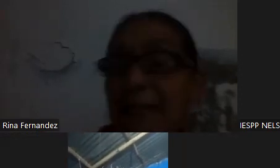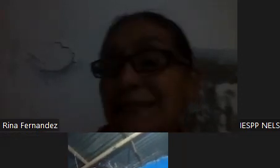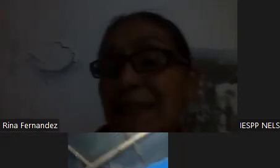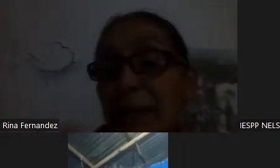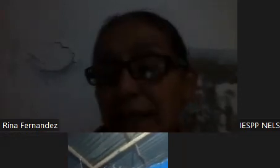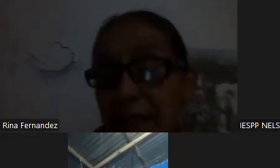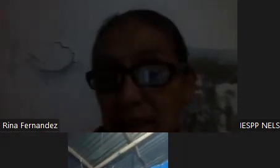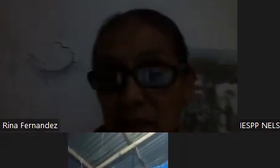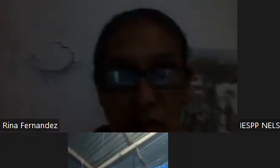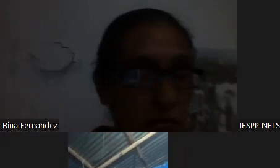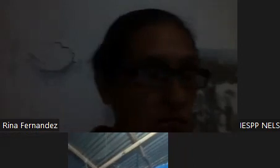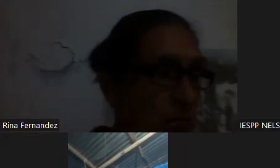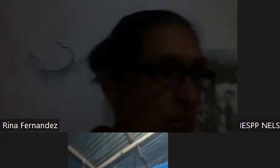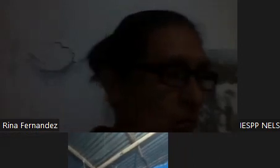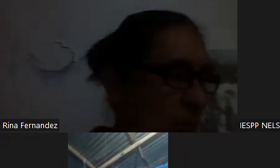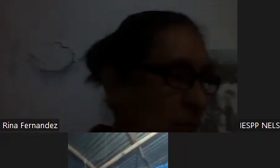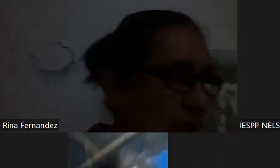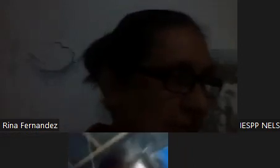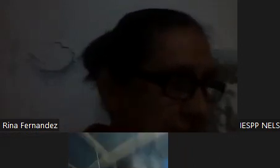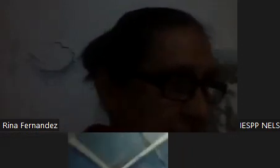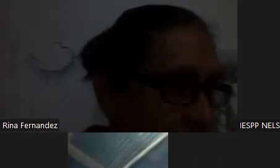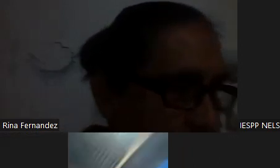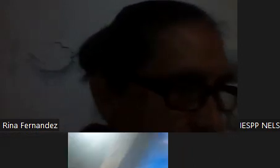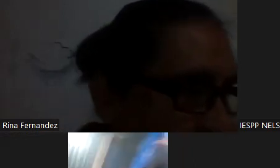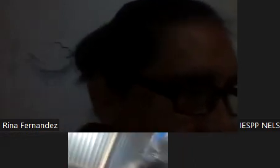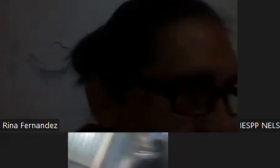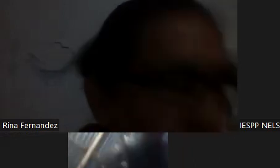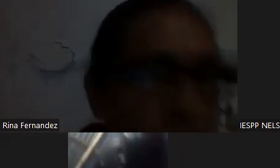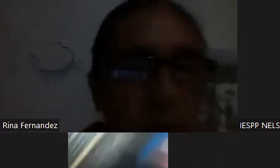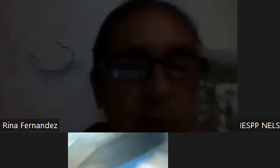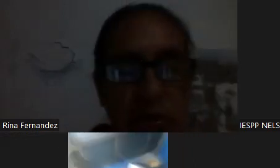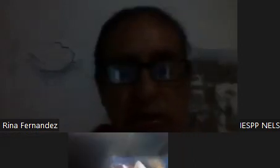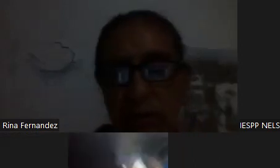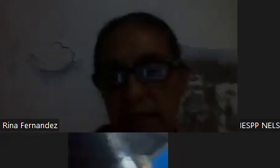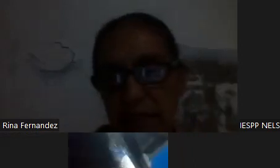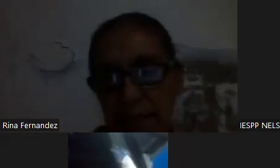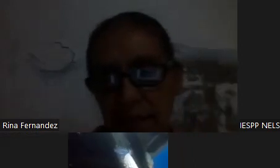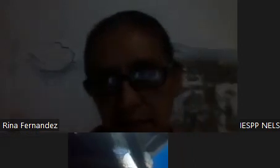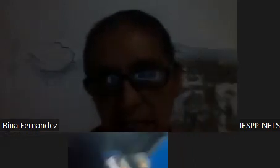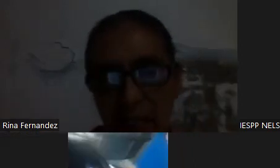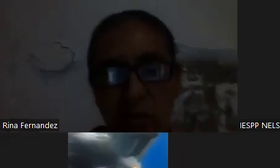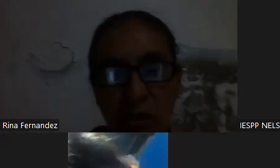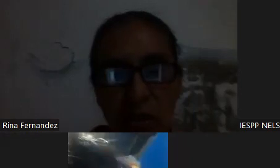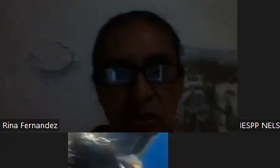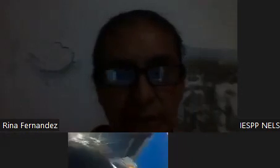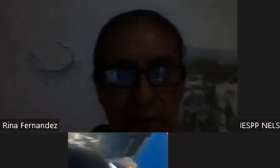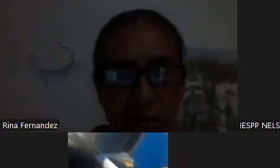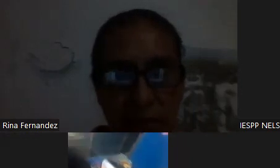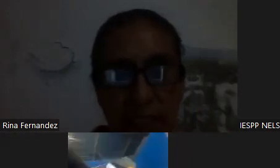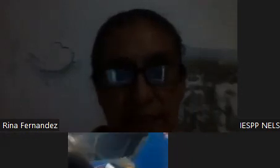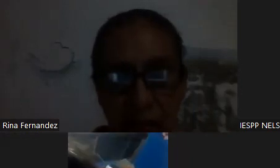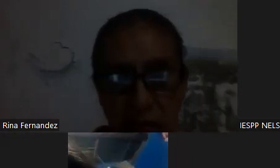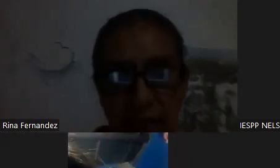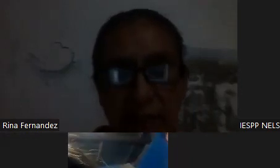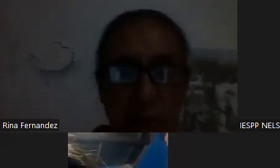¿Qué les llama la atención? ¿Cuál será el propósito de ese video? ¿No?